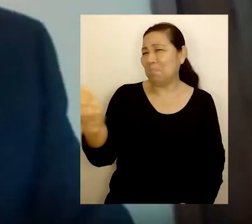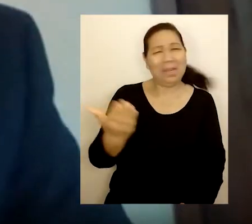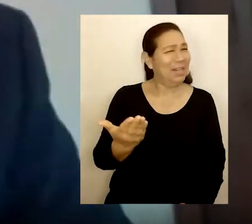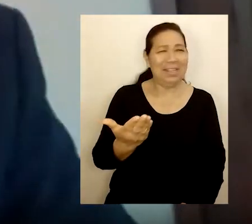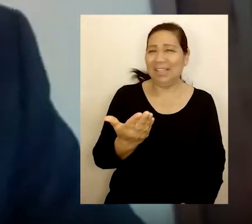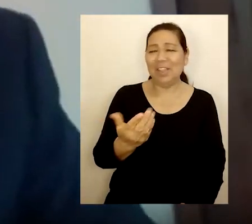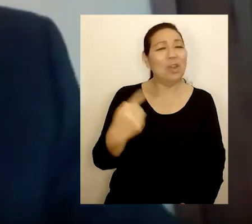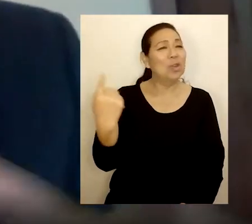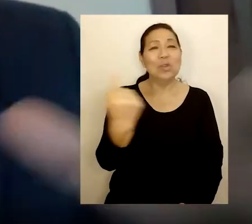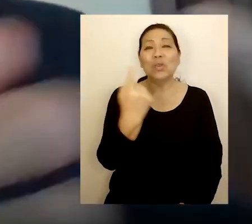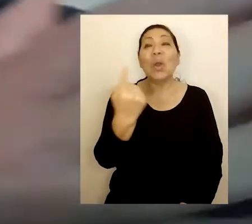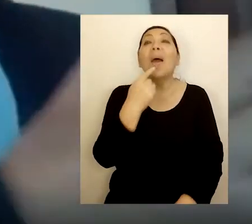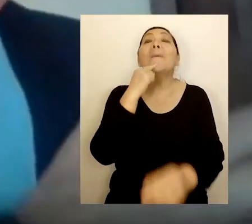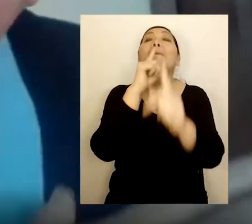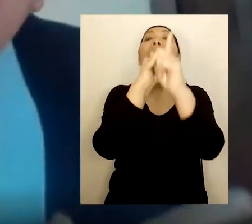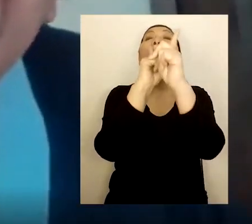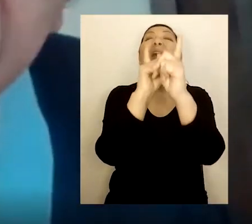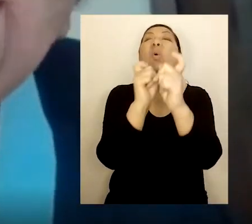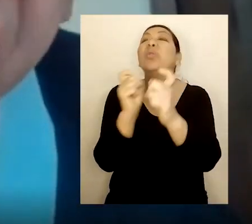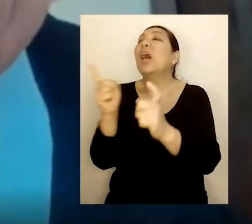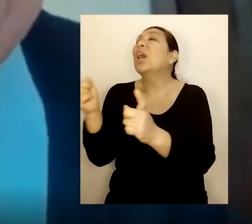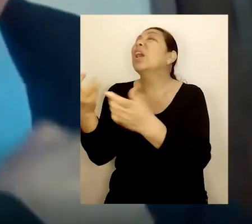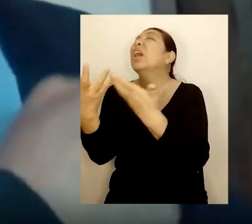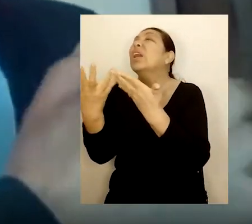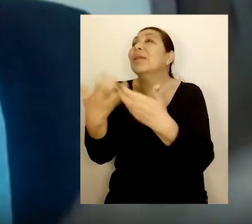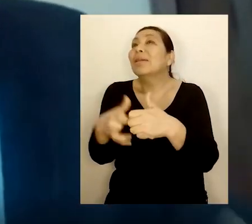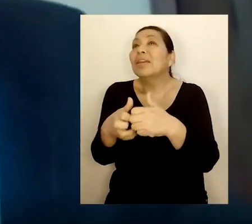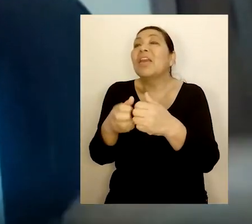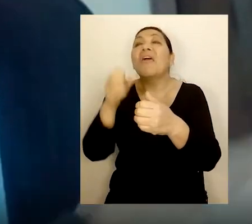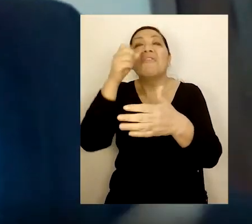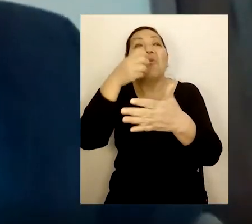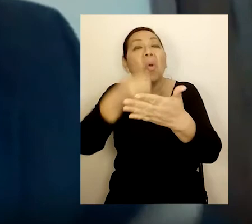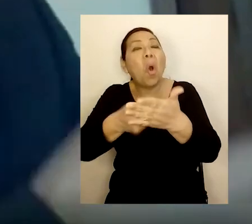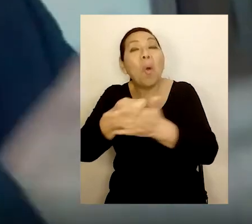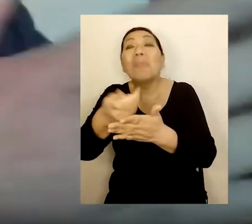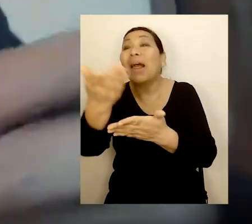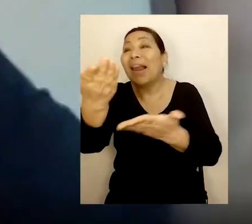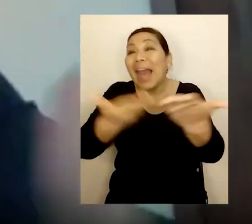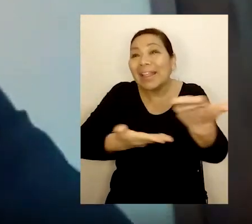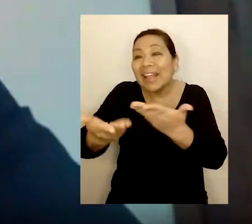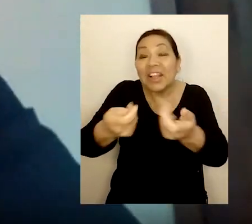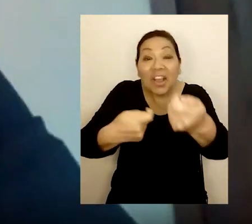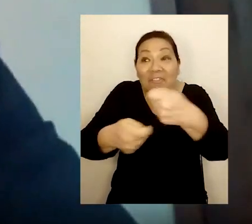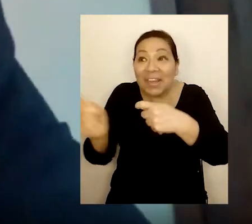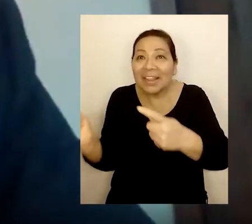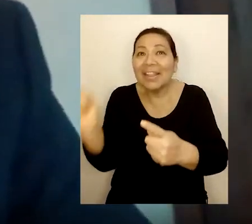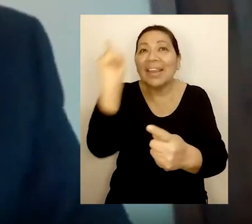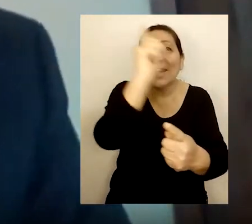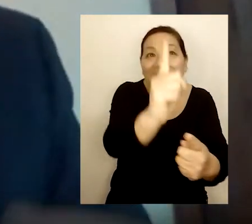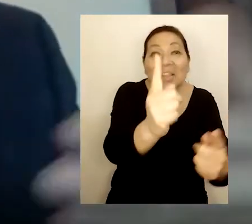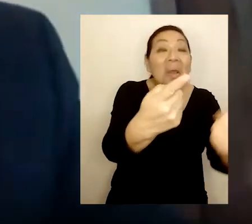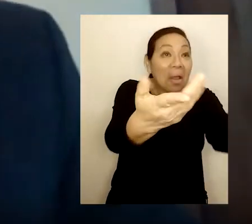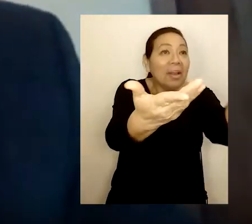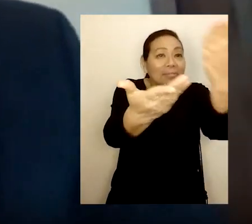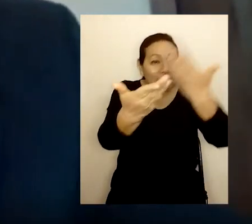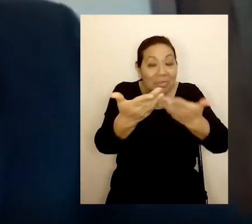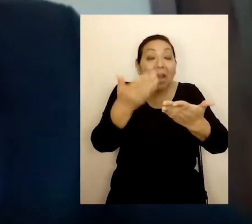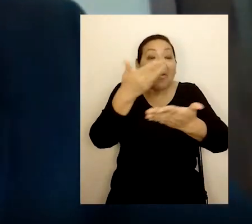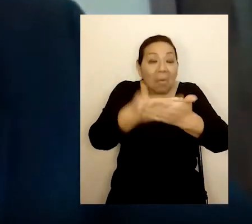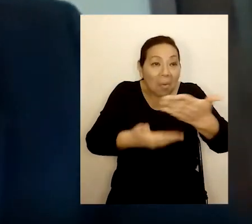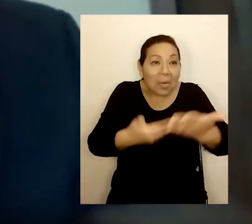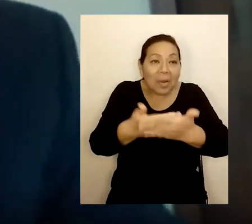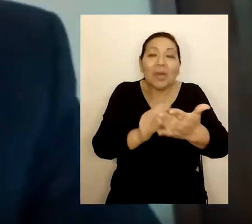pericia, simplemente es preguntar a las empresas de ferretería, etcétera, que le vendieron a esta empresa minera el